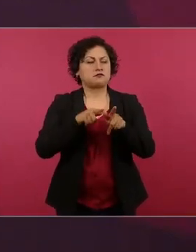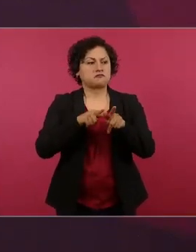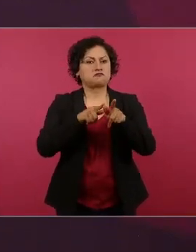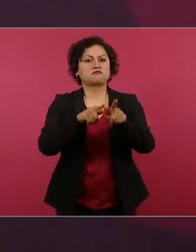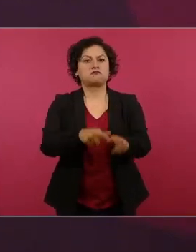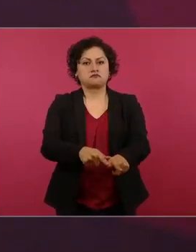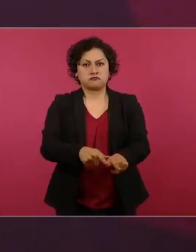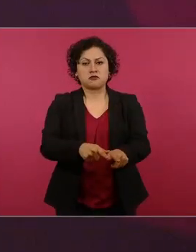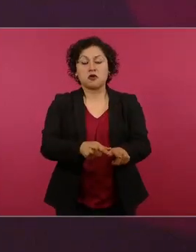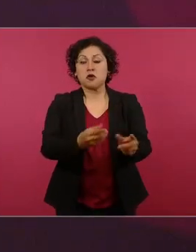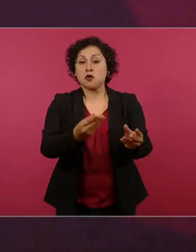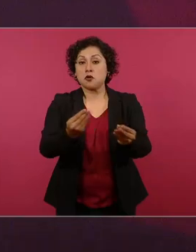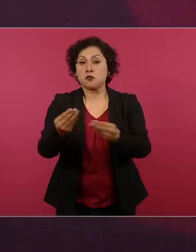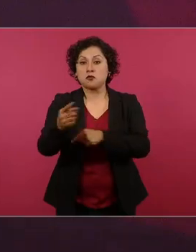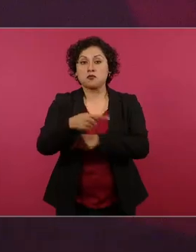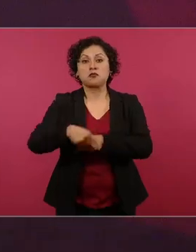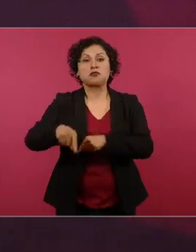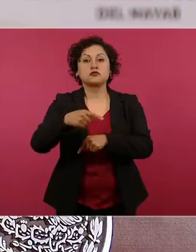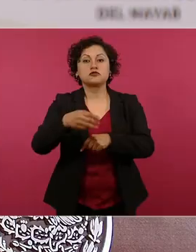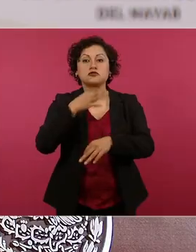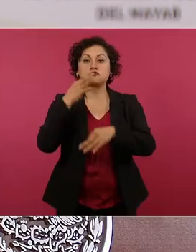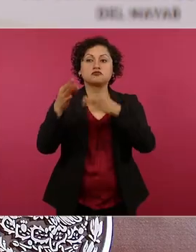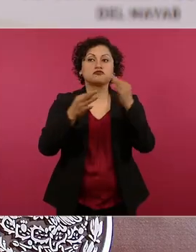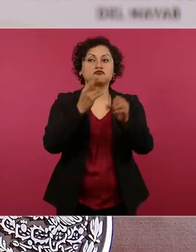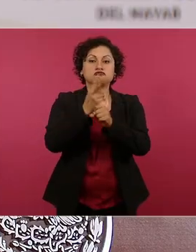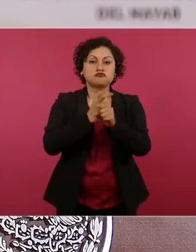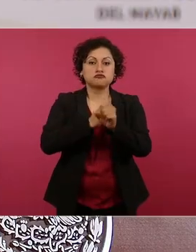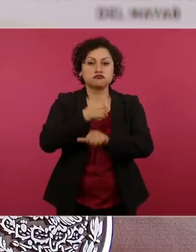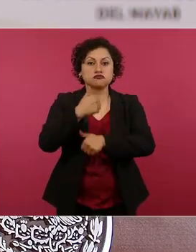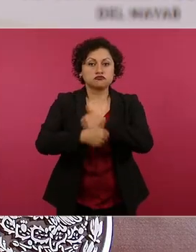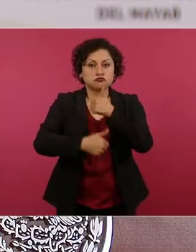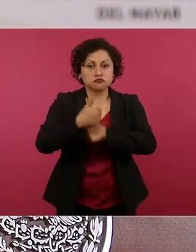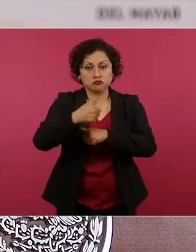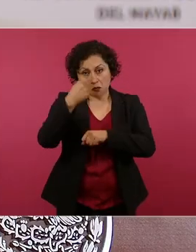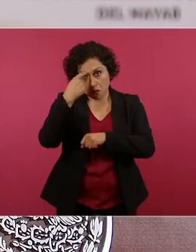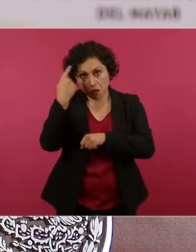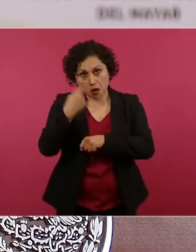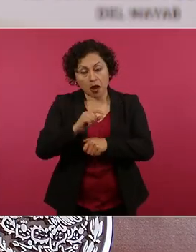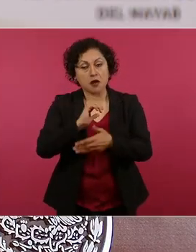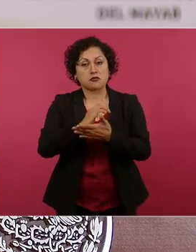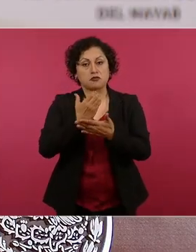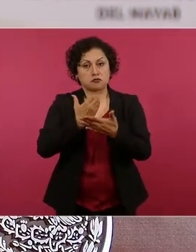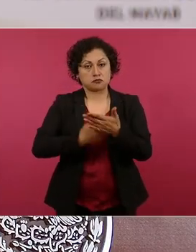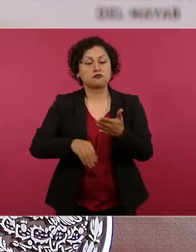en licitación pública, conforme a la siguiente tabla.